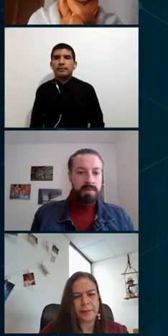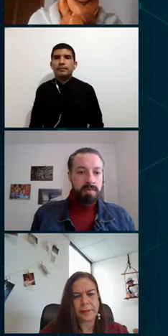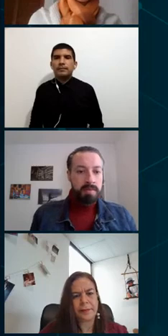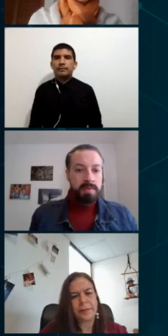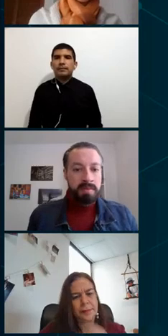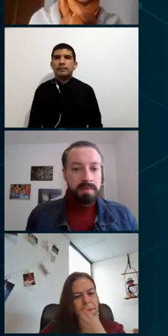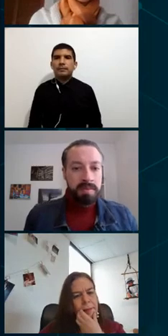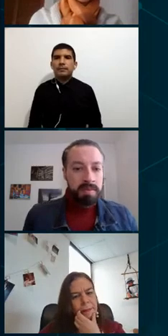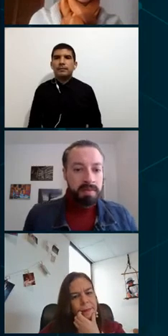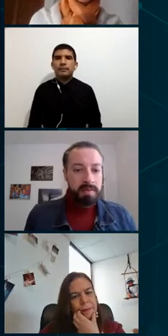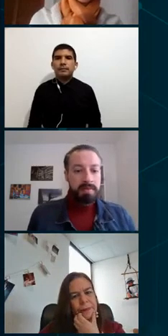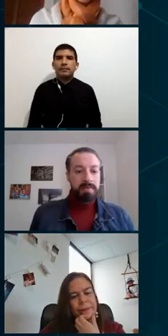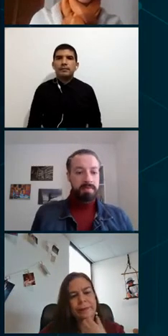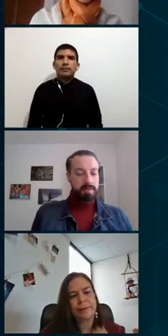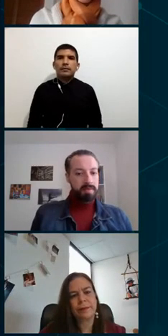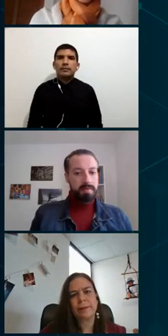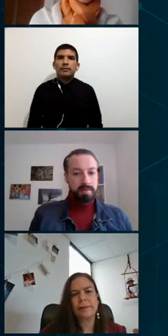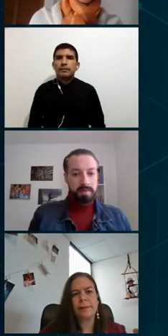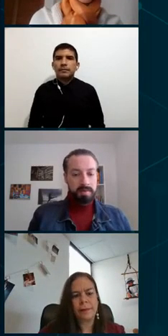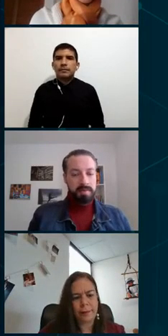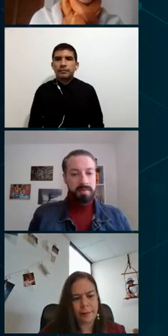foto